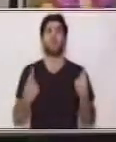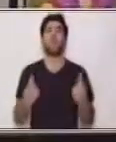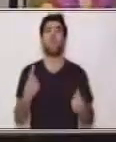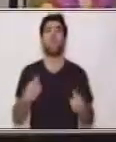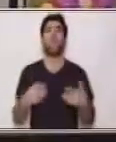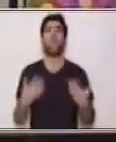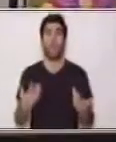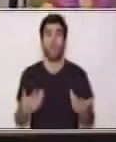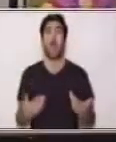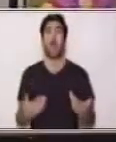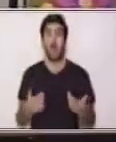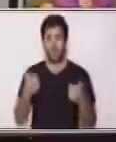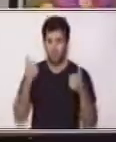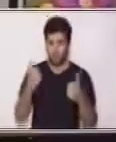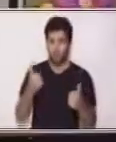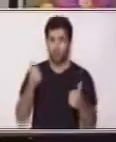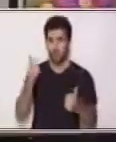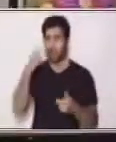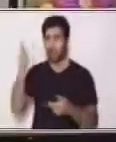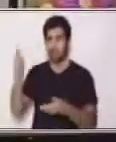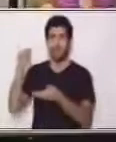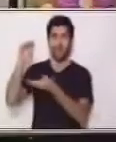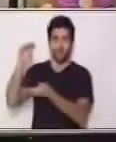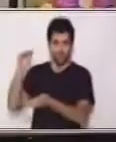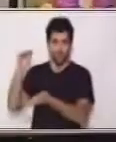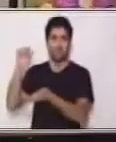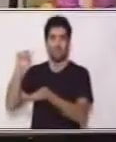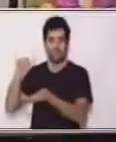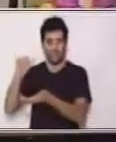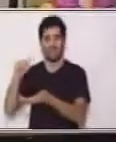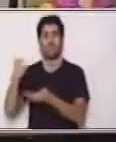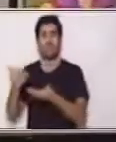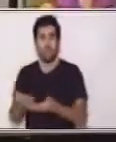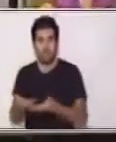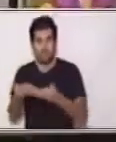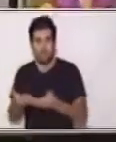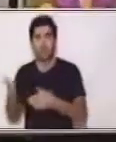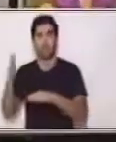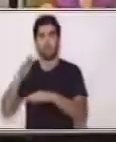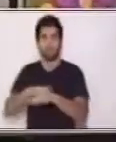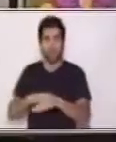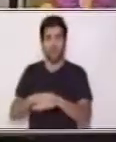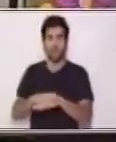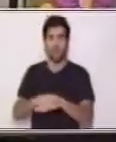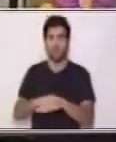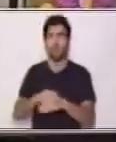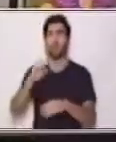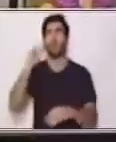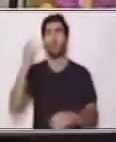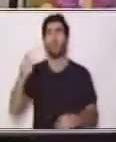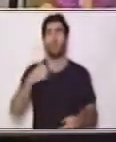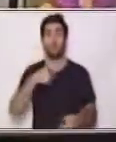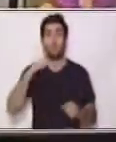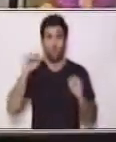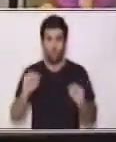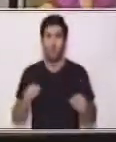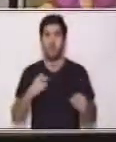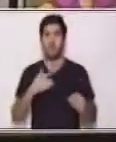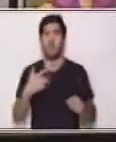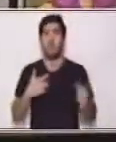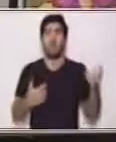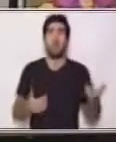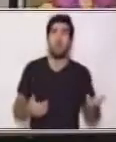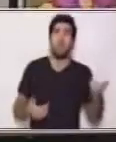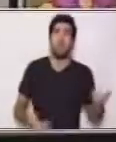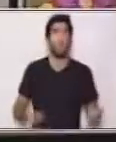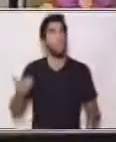Muy bien, la bolsa de harina de maíz, ¿sí? Porque con mi mano puedo sentir el peso y